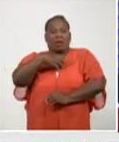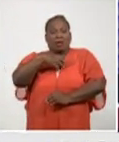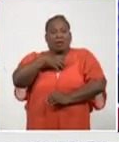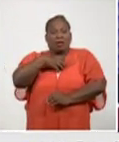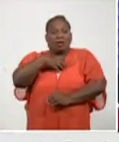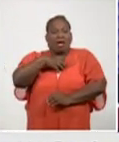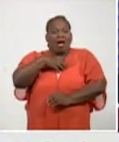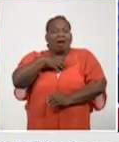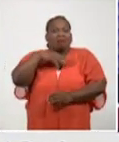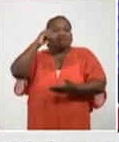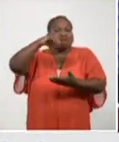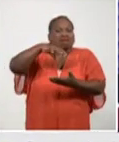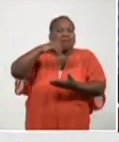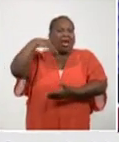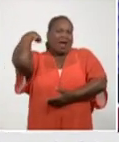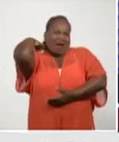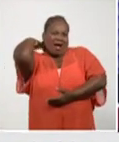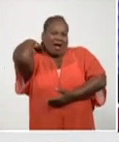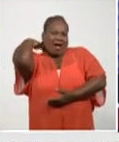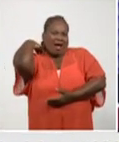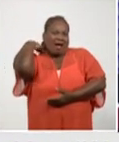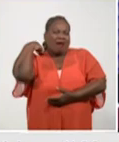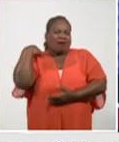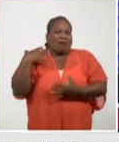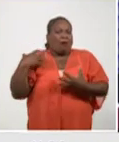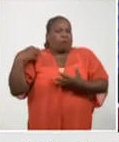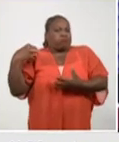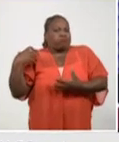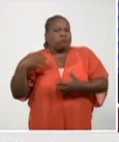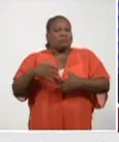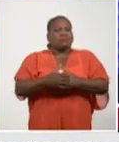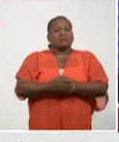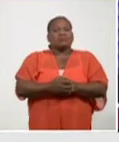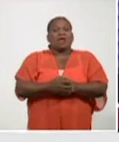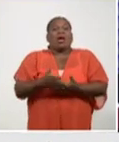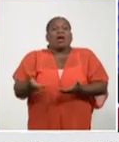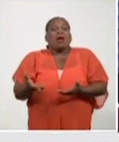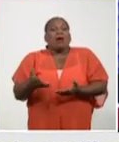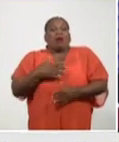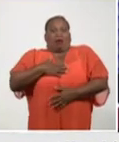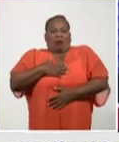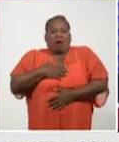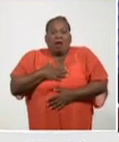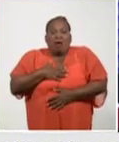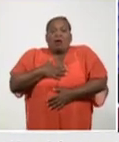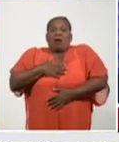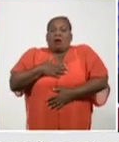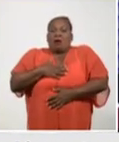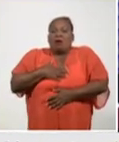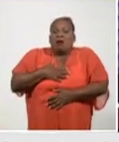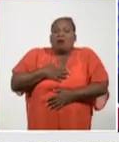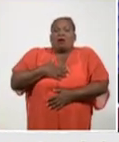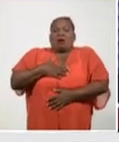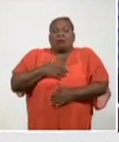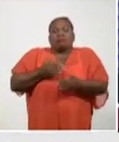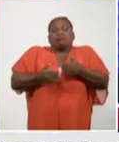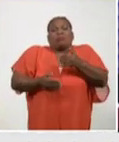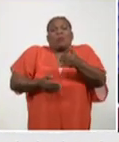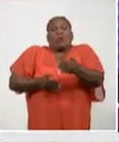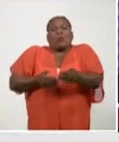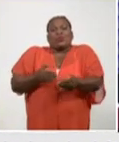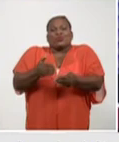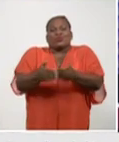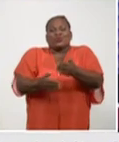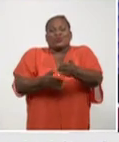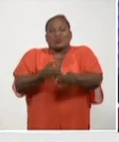lesiones inflamatorias, una falta de aire, realmente con una evolución